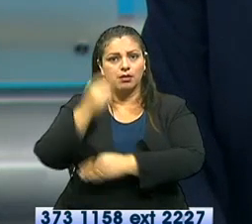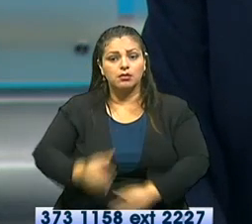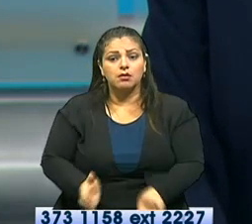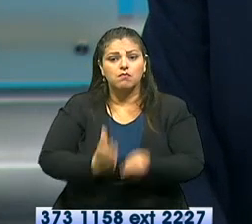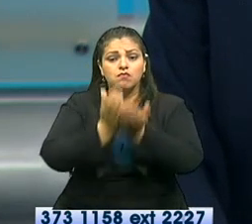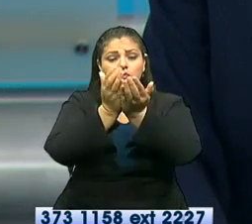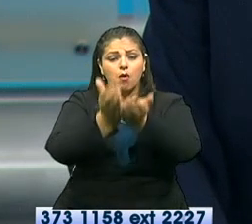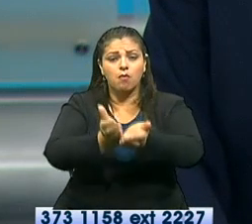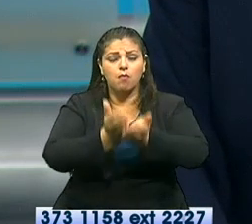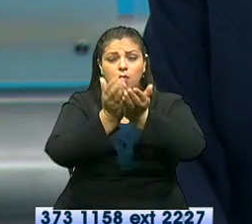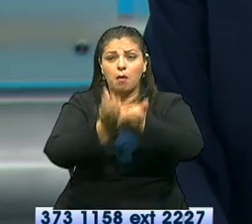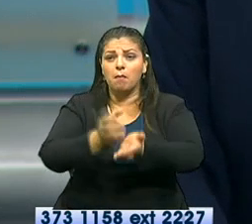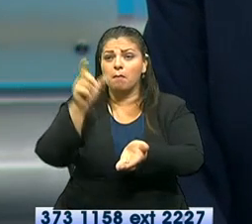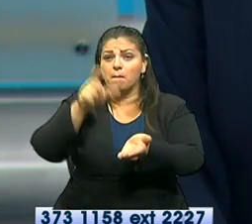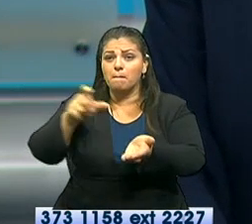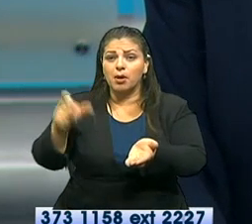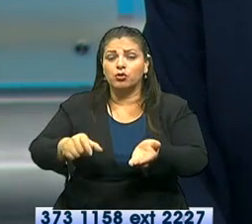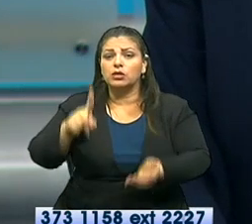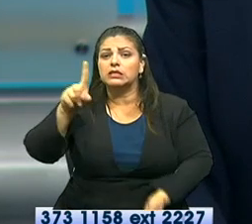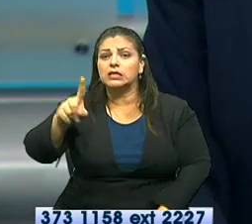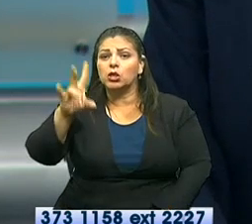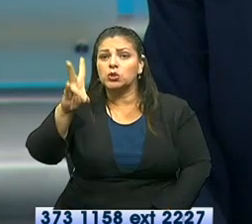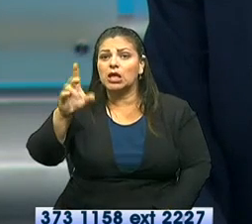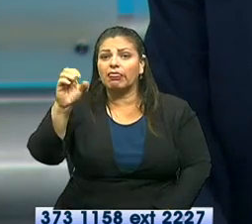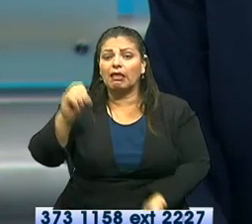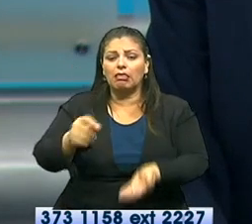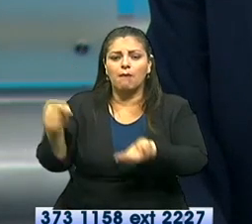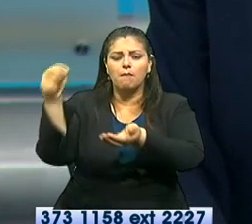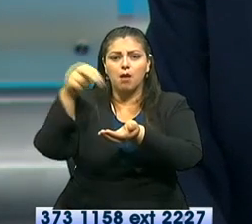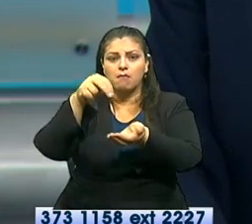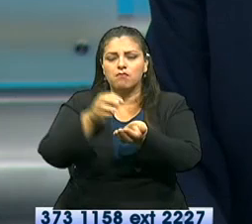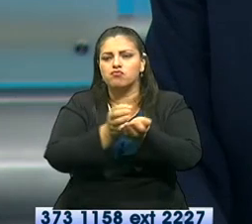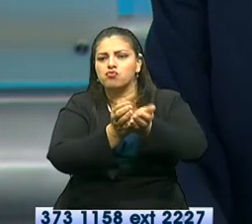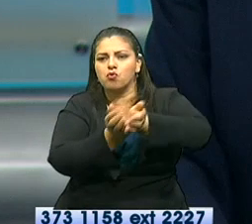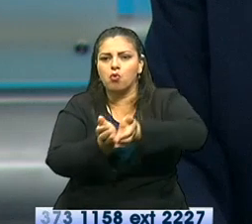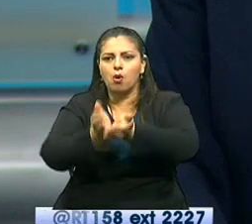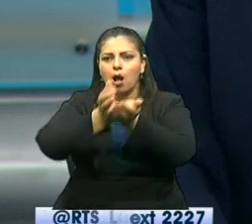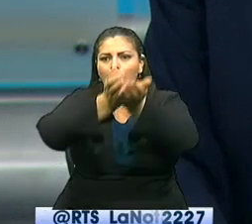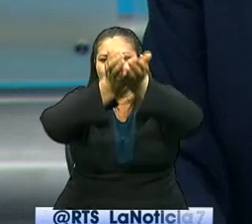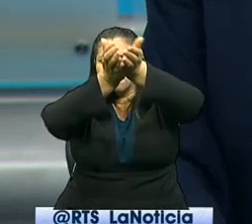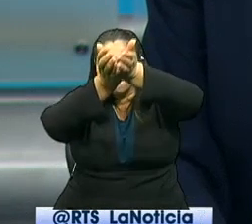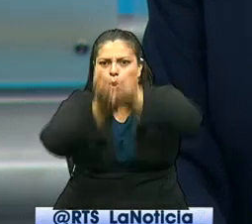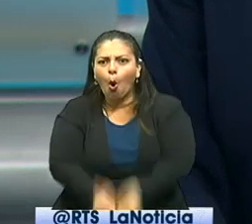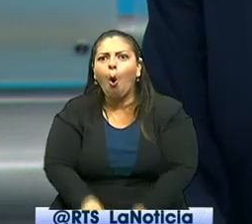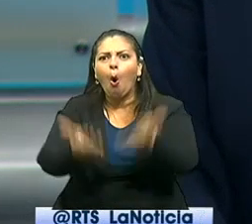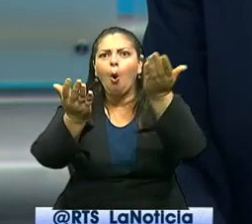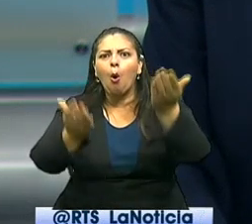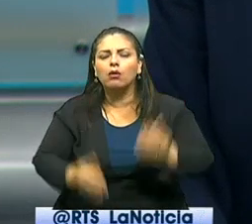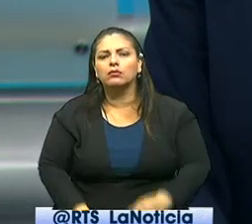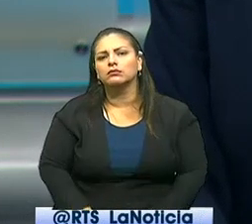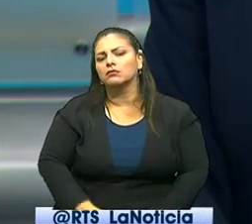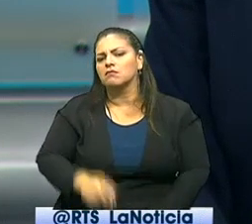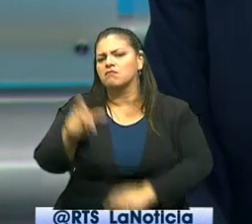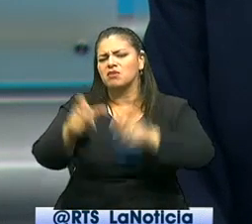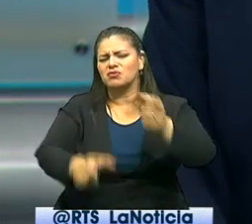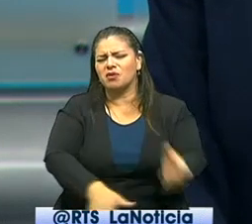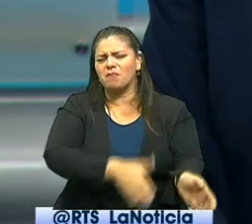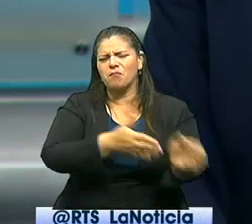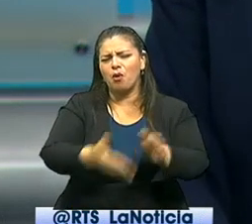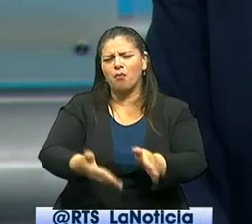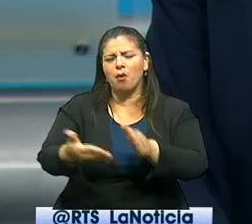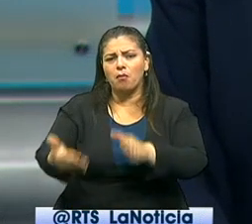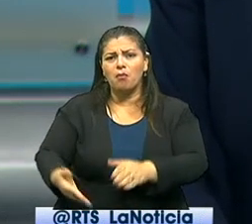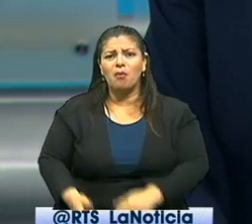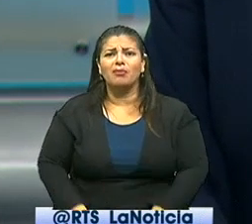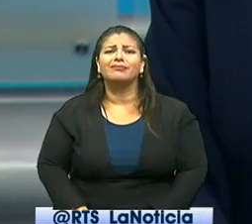de buzos descienden a casi 100 pies de profundidad en las aguas del embalse Peñol Guatapé en búsqueda de los desaparecidos. Pero